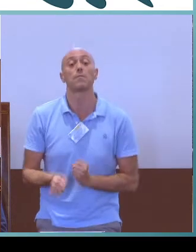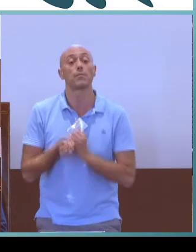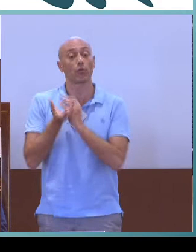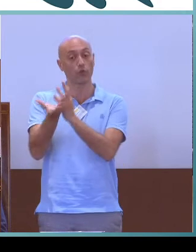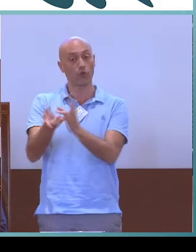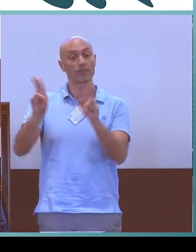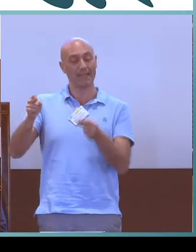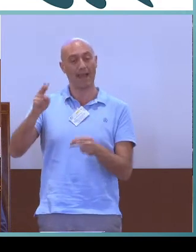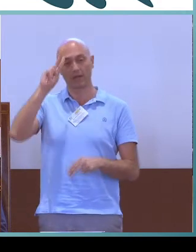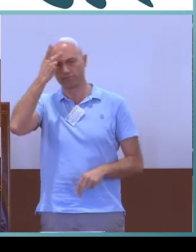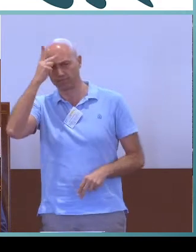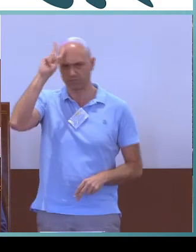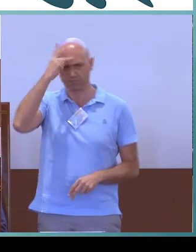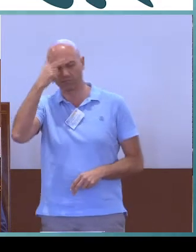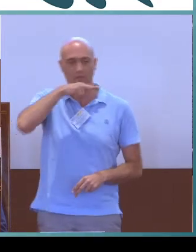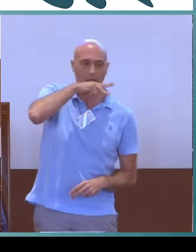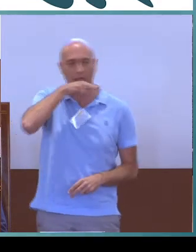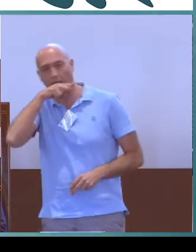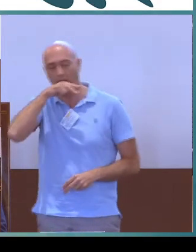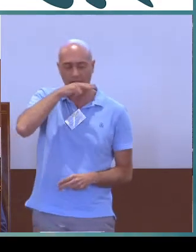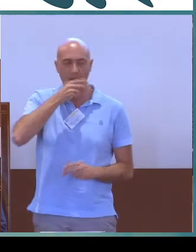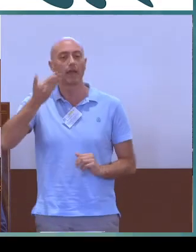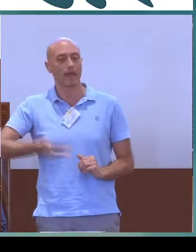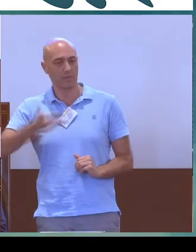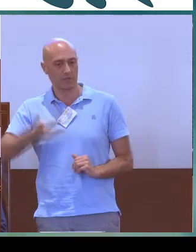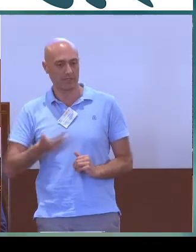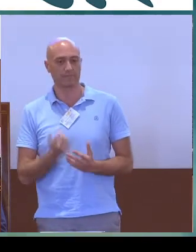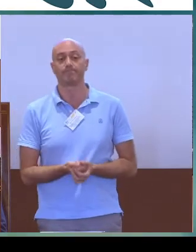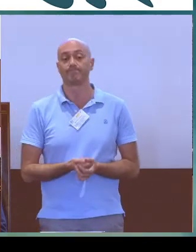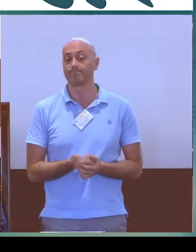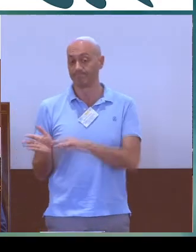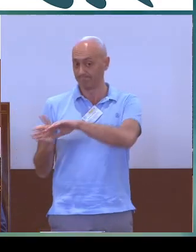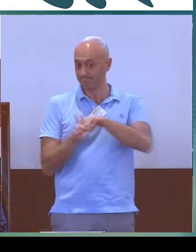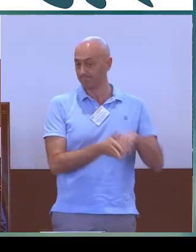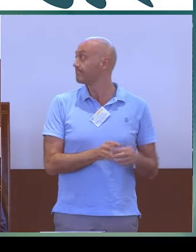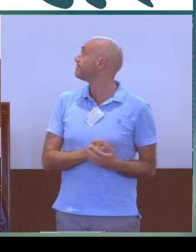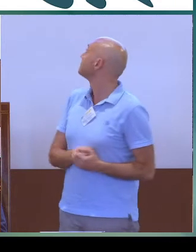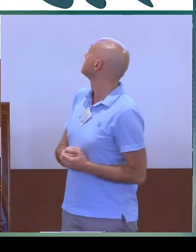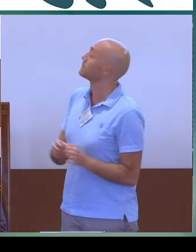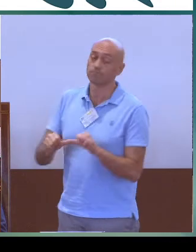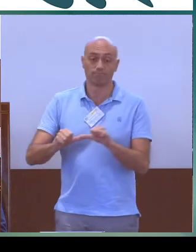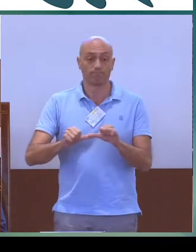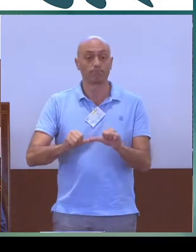Bueno, algunos estudios sugieren que los bilingües mantienen activadas las dos lenguas en el cerebro.